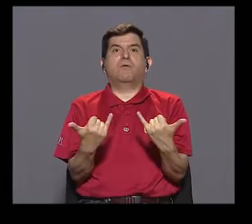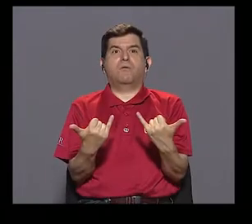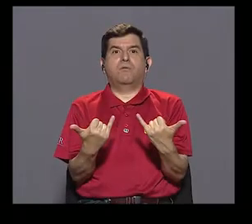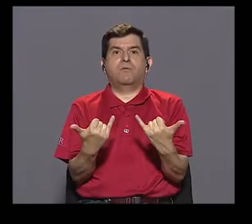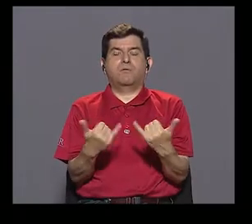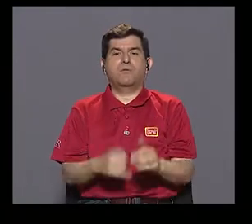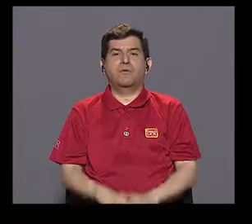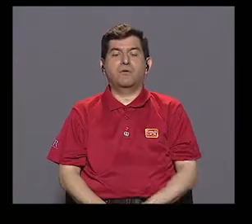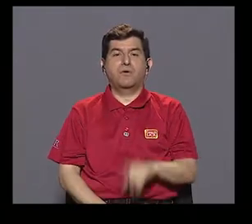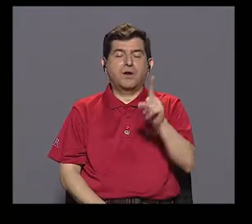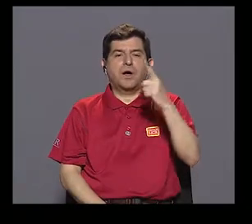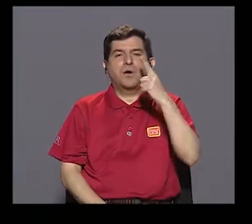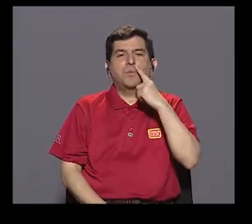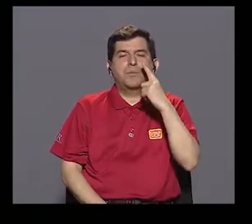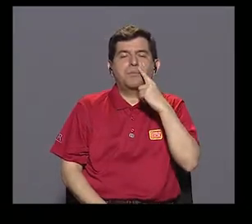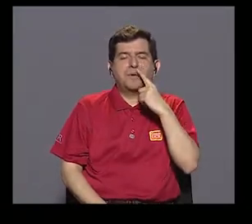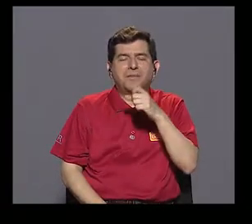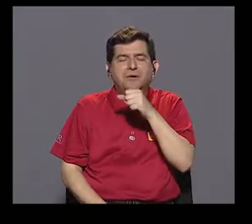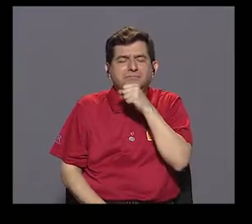con un padre anciano.